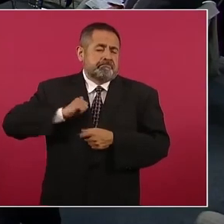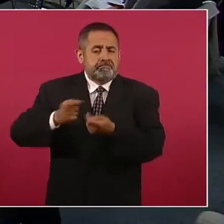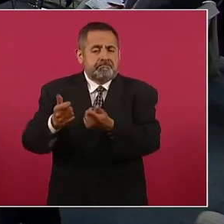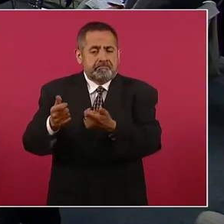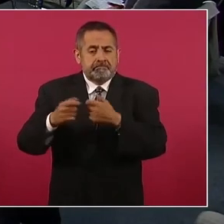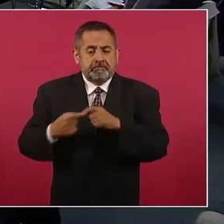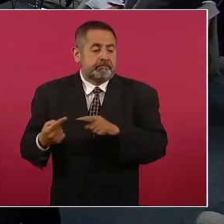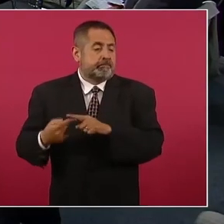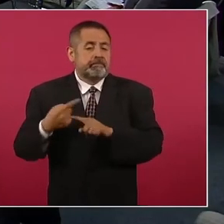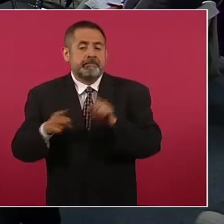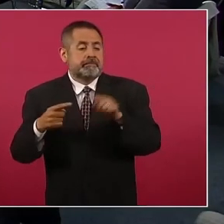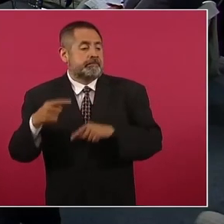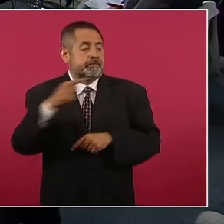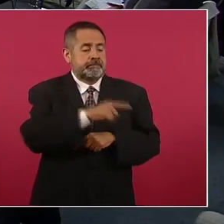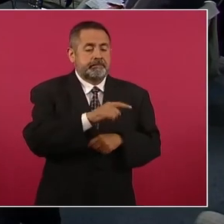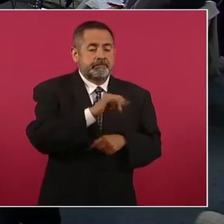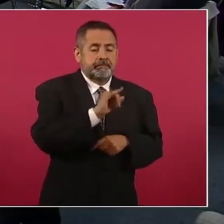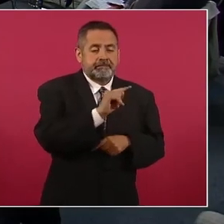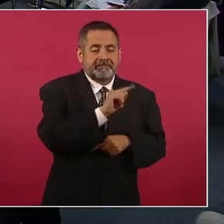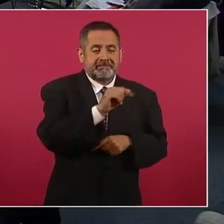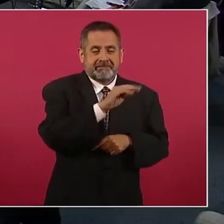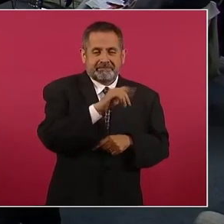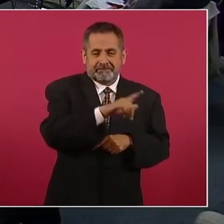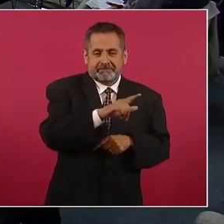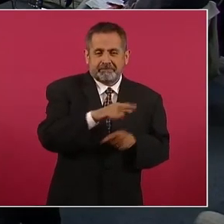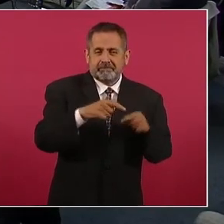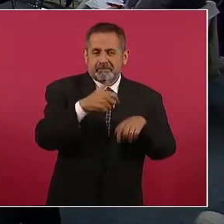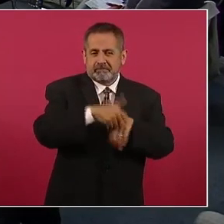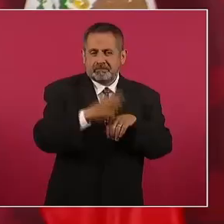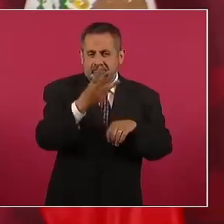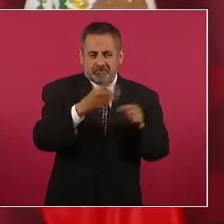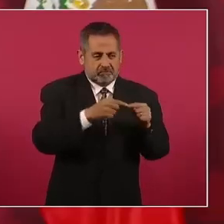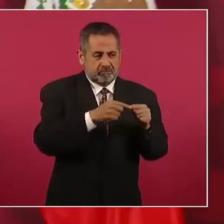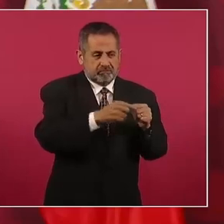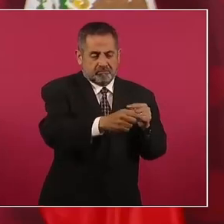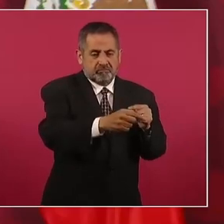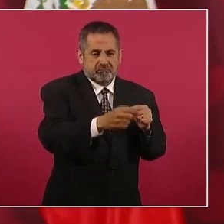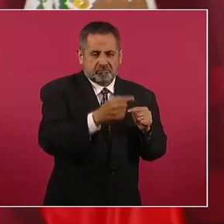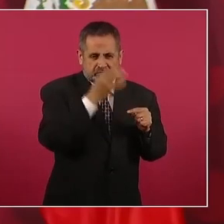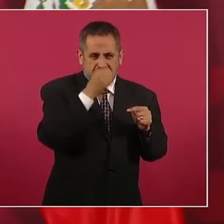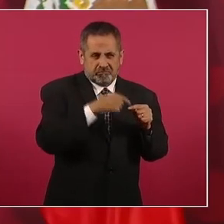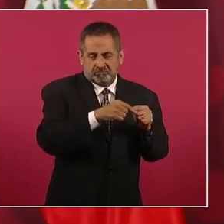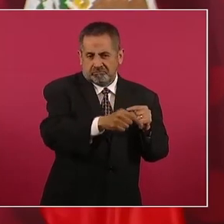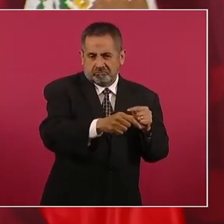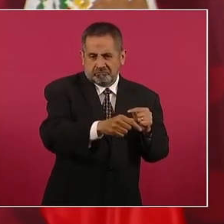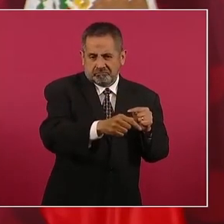a Izamal, que es el tramo 3,